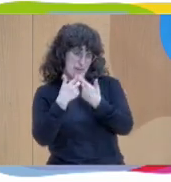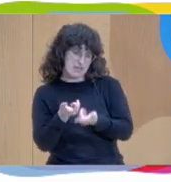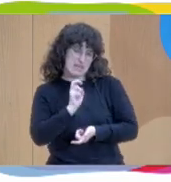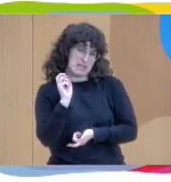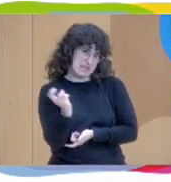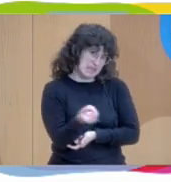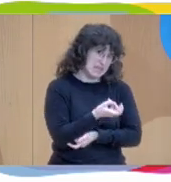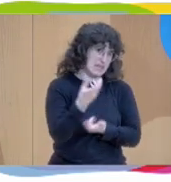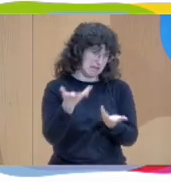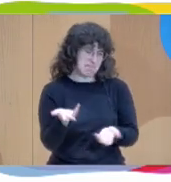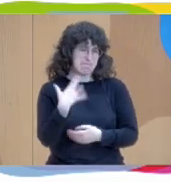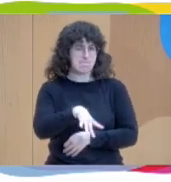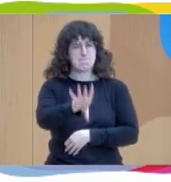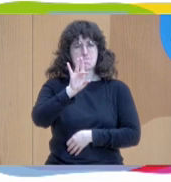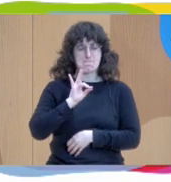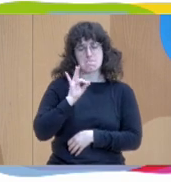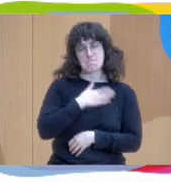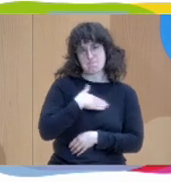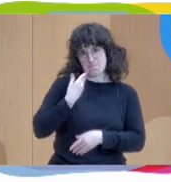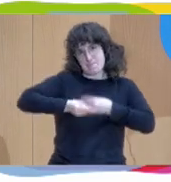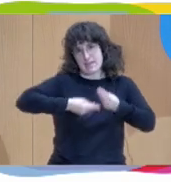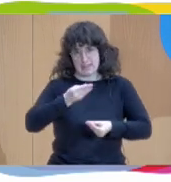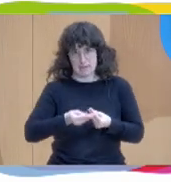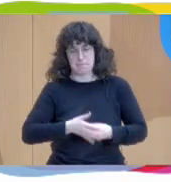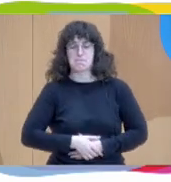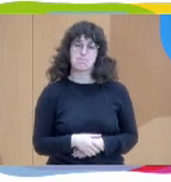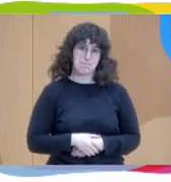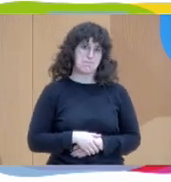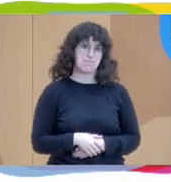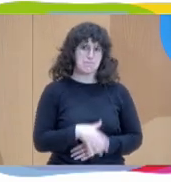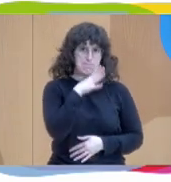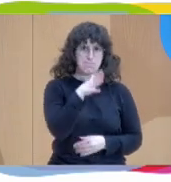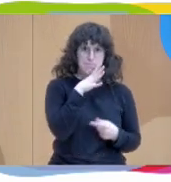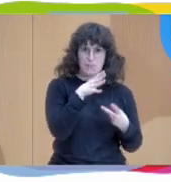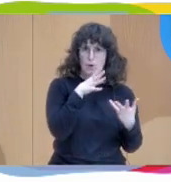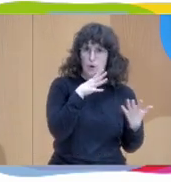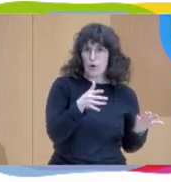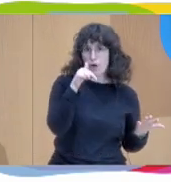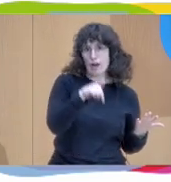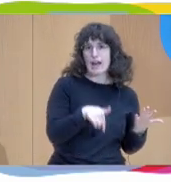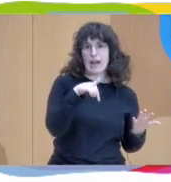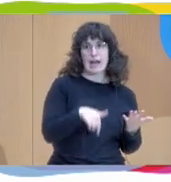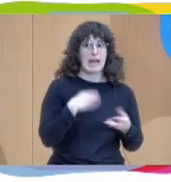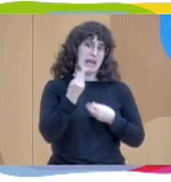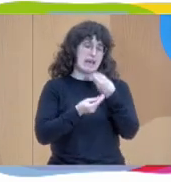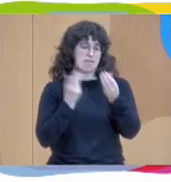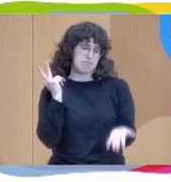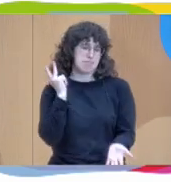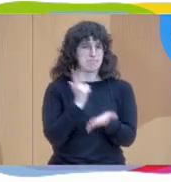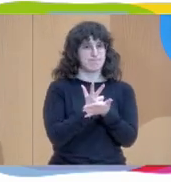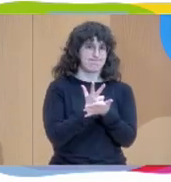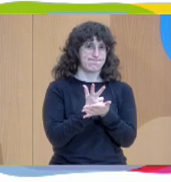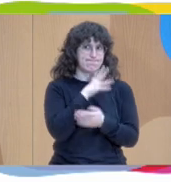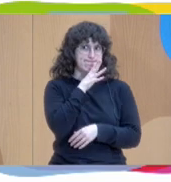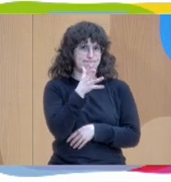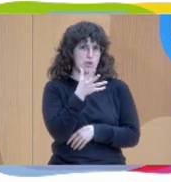decidimos ponernos manos a la obra las razones que que están detrás de de esta apuesta eh Son varias y me voy